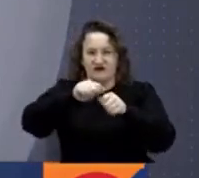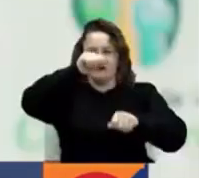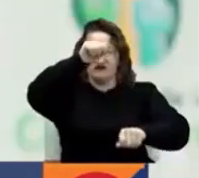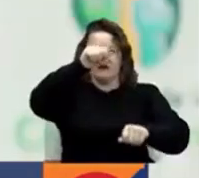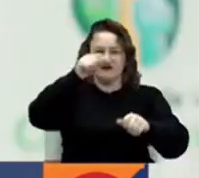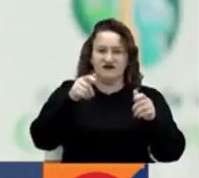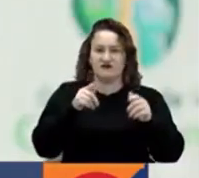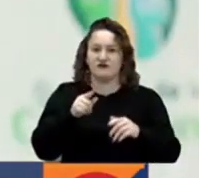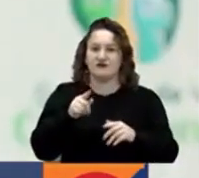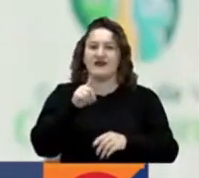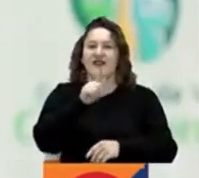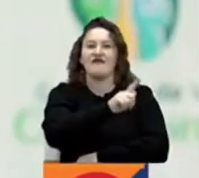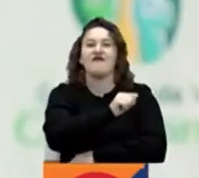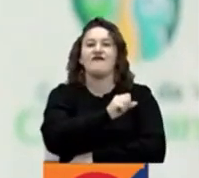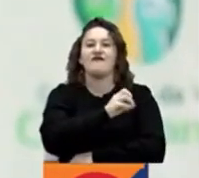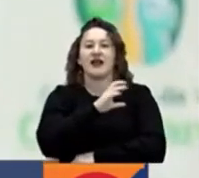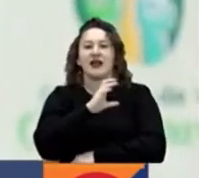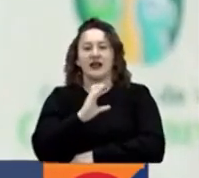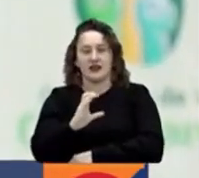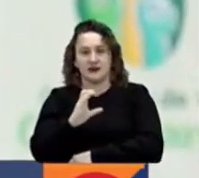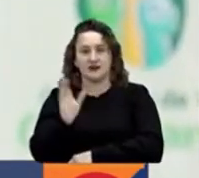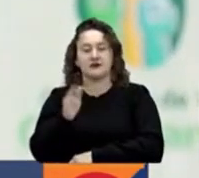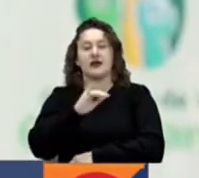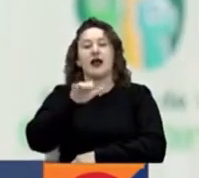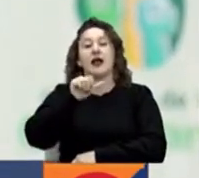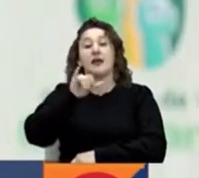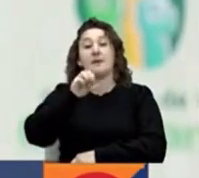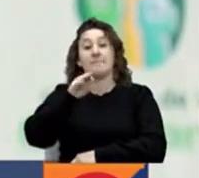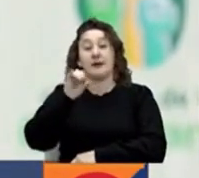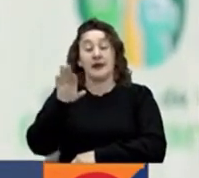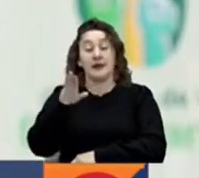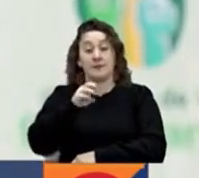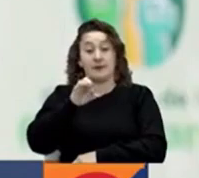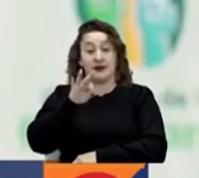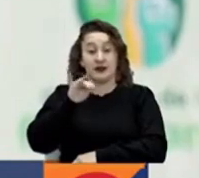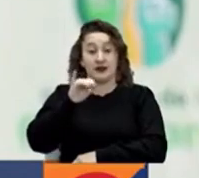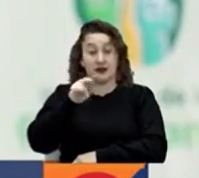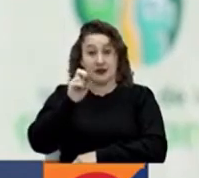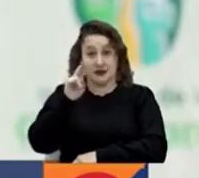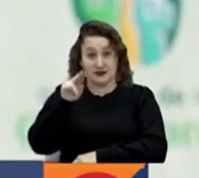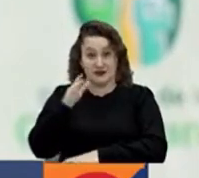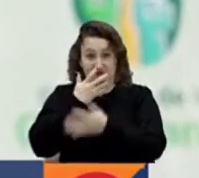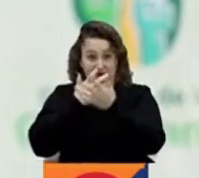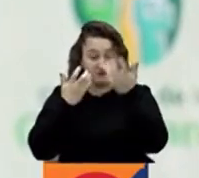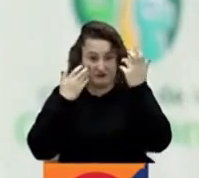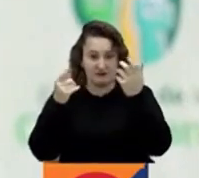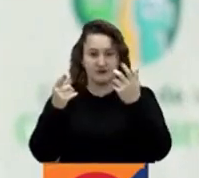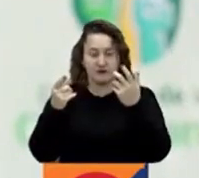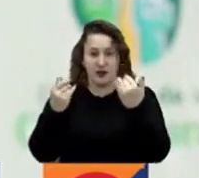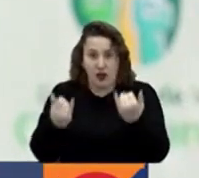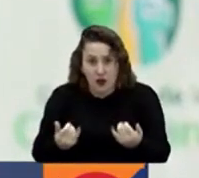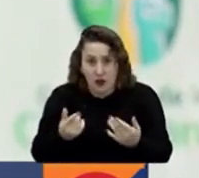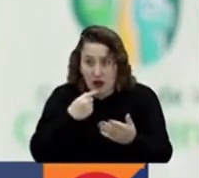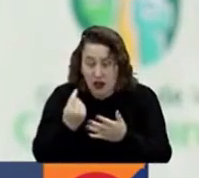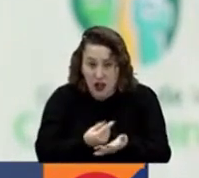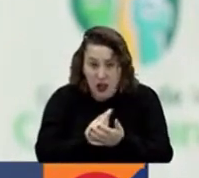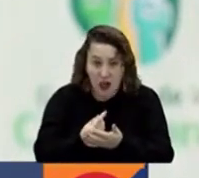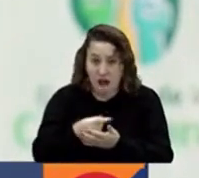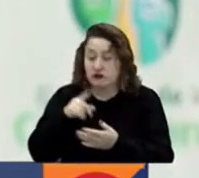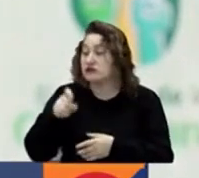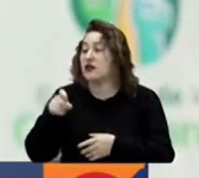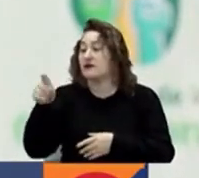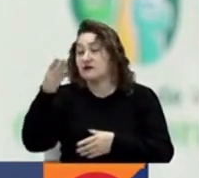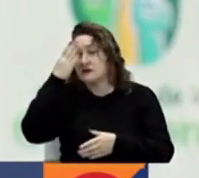las antiguas FARC, a la Jaime Martínez, que estas organizaciones, en medio de los diálogos que hay, tienen que salir a desmentir o atribuirse